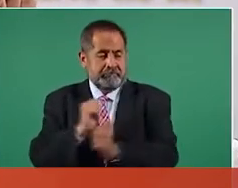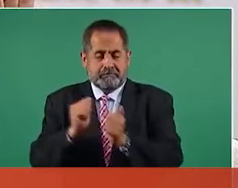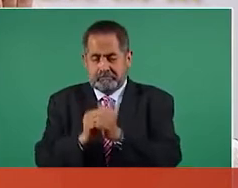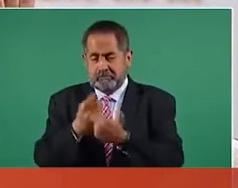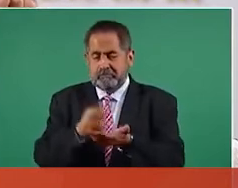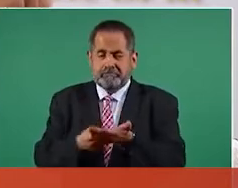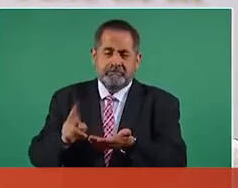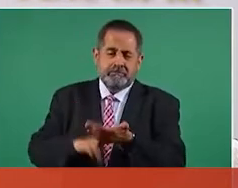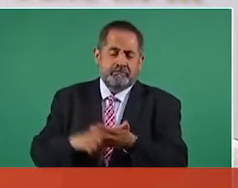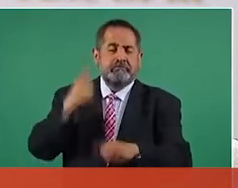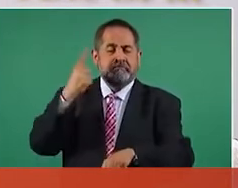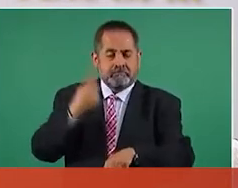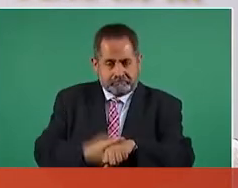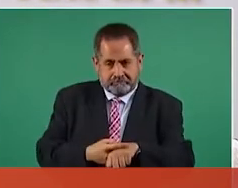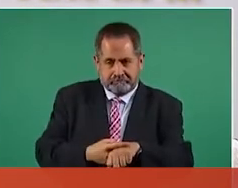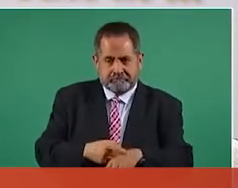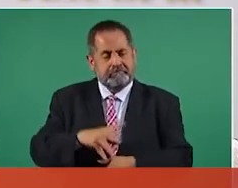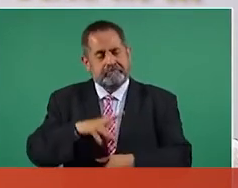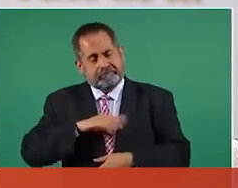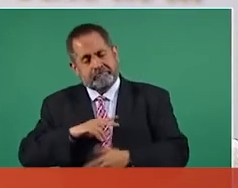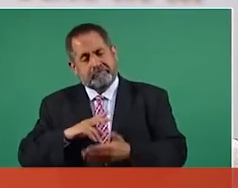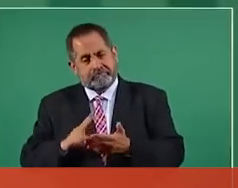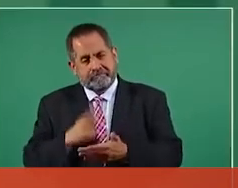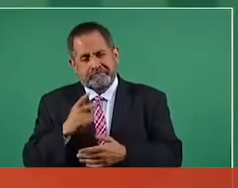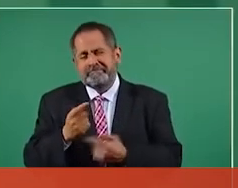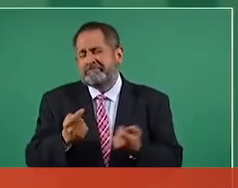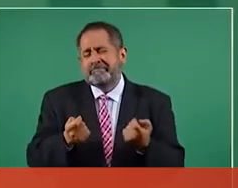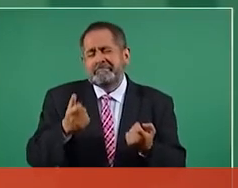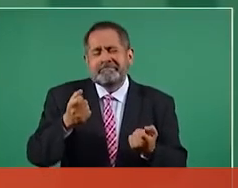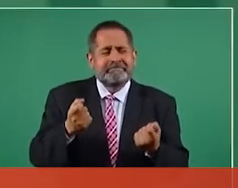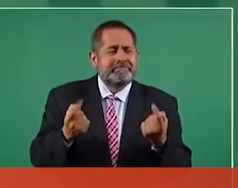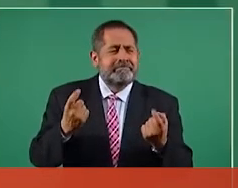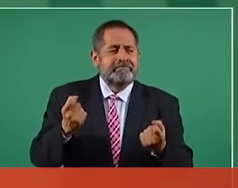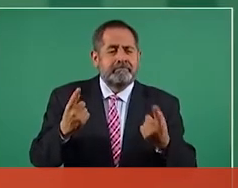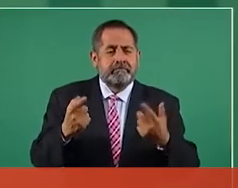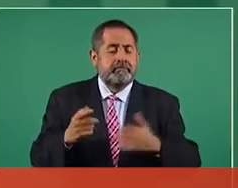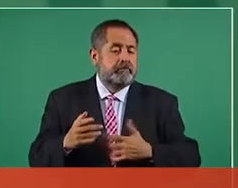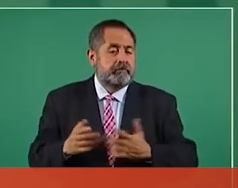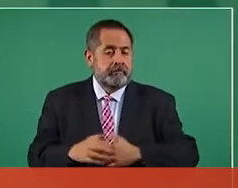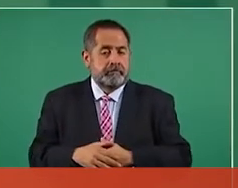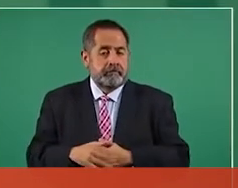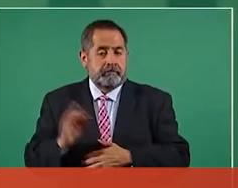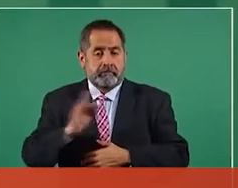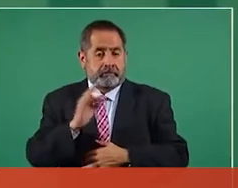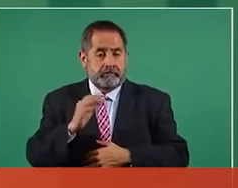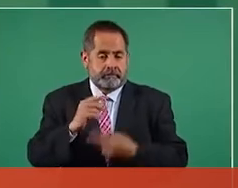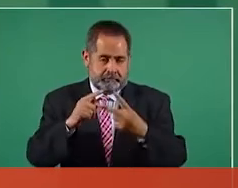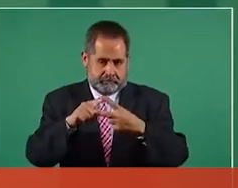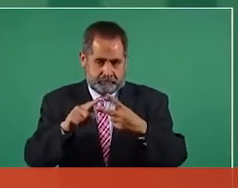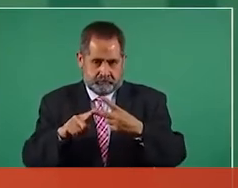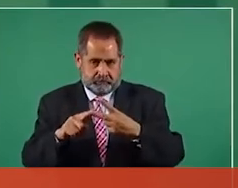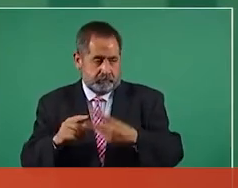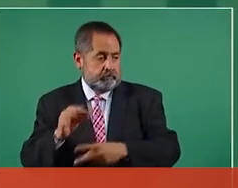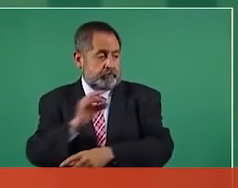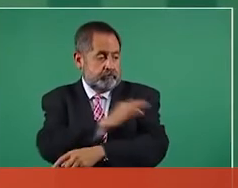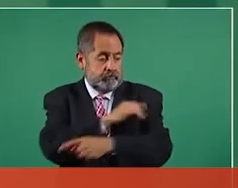vacunados se pueden infectar, sobre todo si solo tienen una dosis.